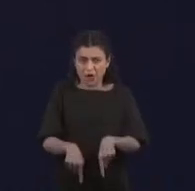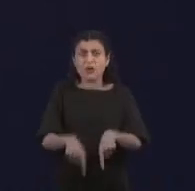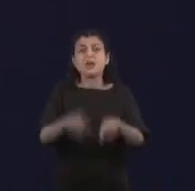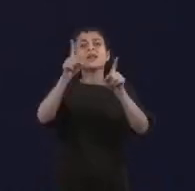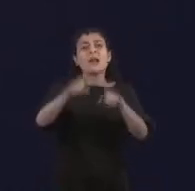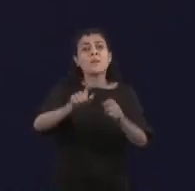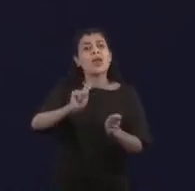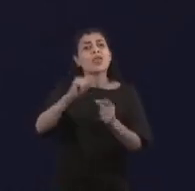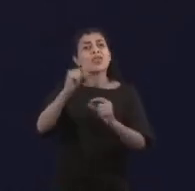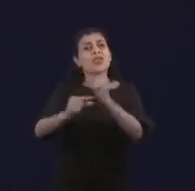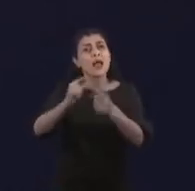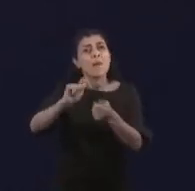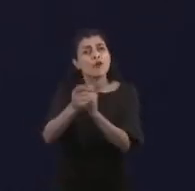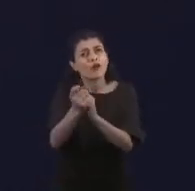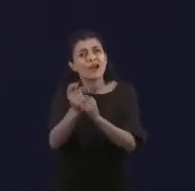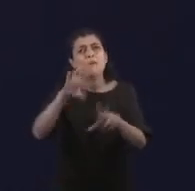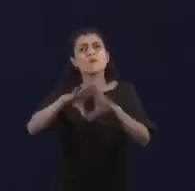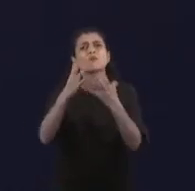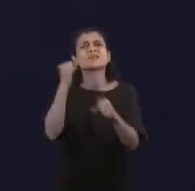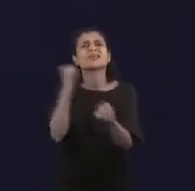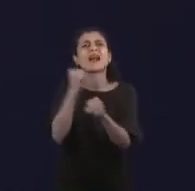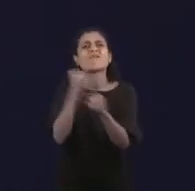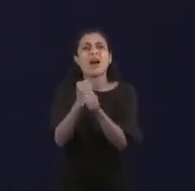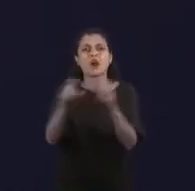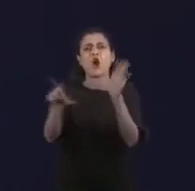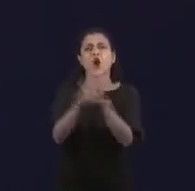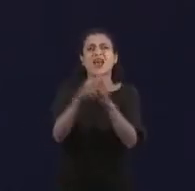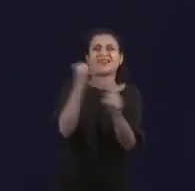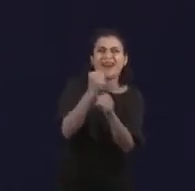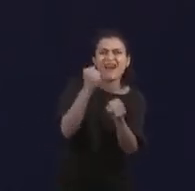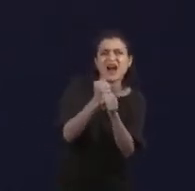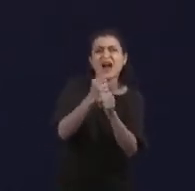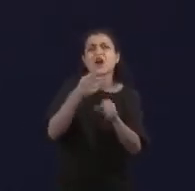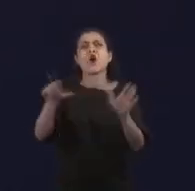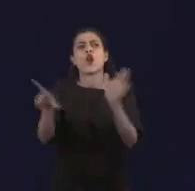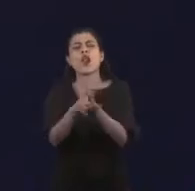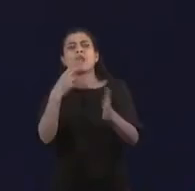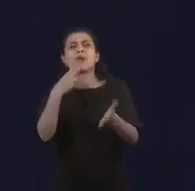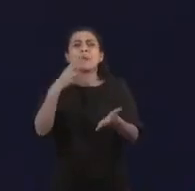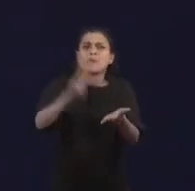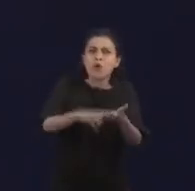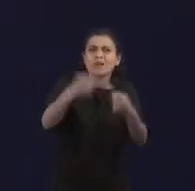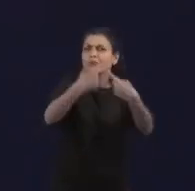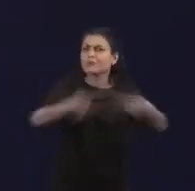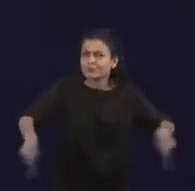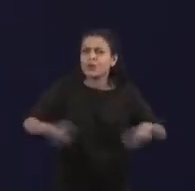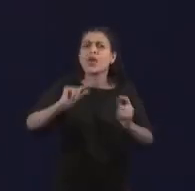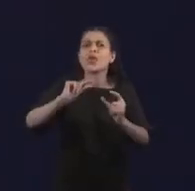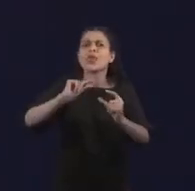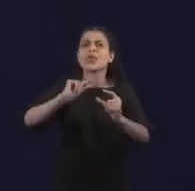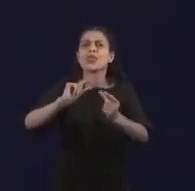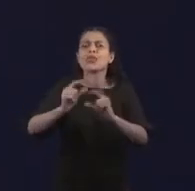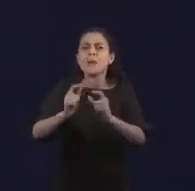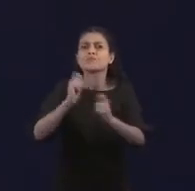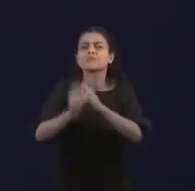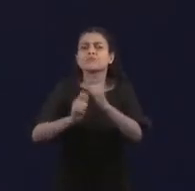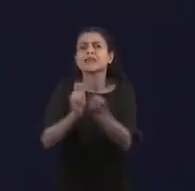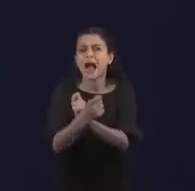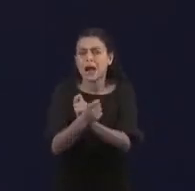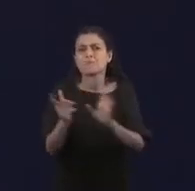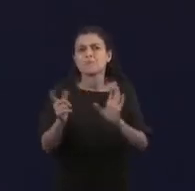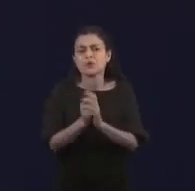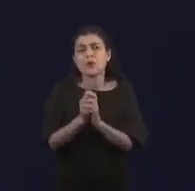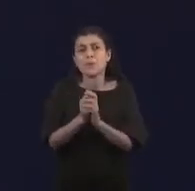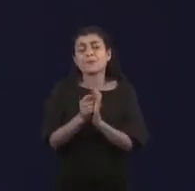materia laboral, en materia previsional y en materia impositiva, porque efectivamente, bueno, un futuro colega de